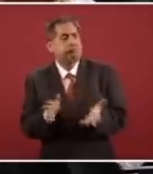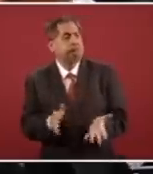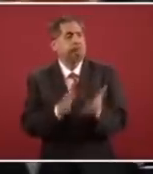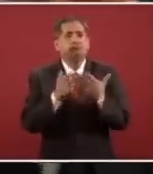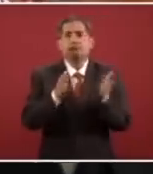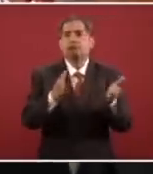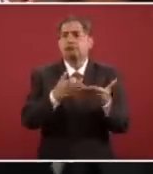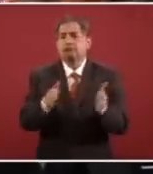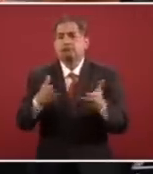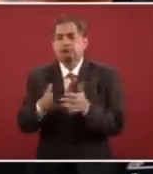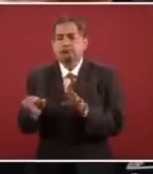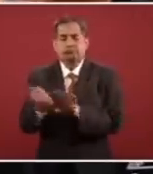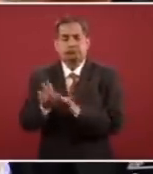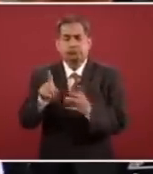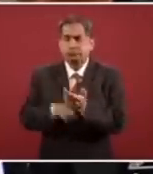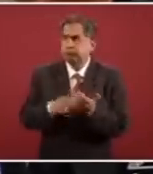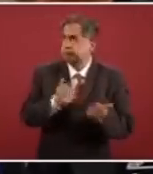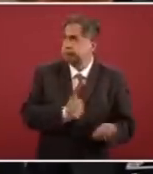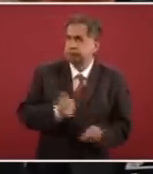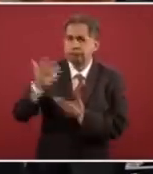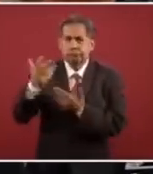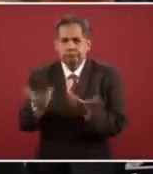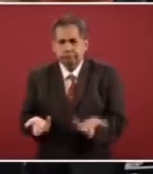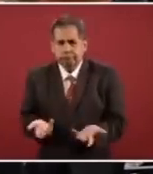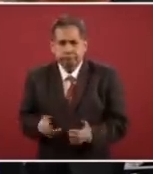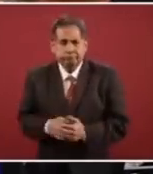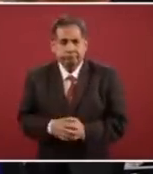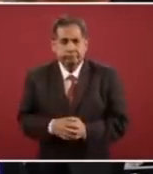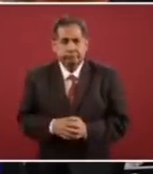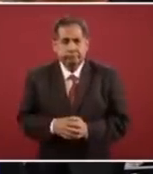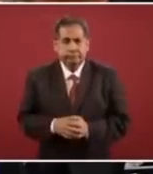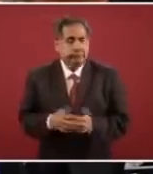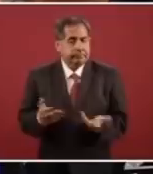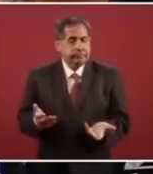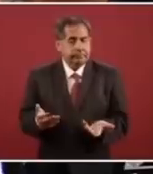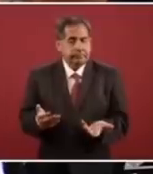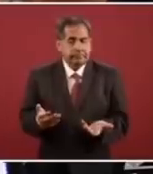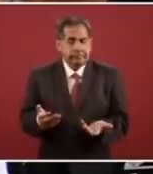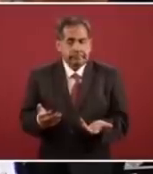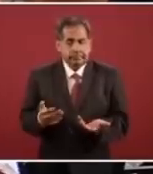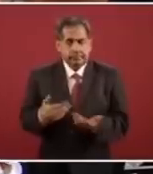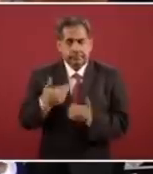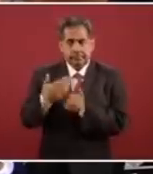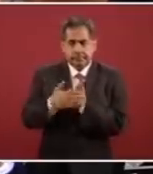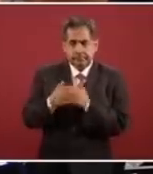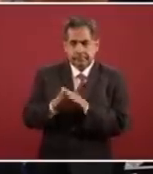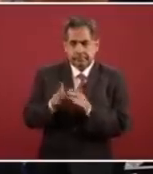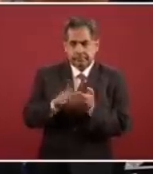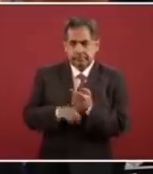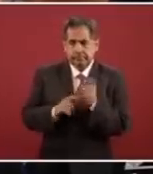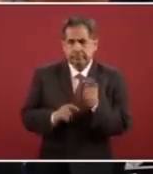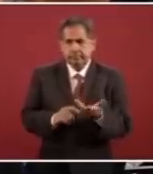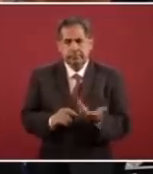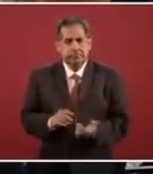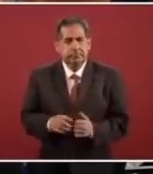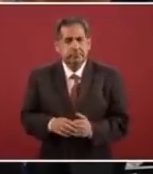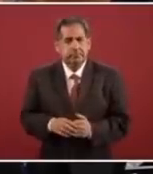y fomentaba la exportación. Bueno, está por pendiente